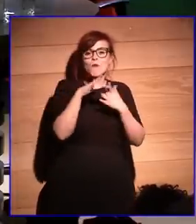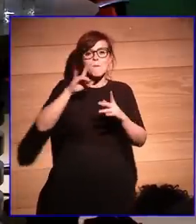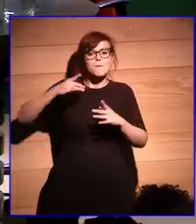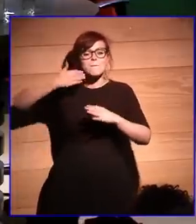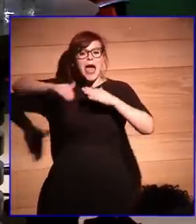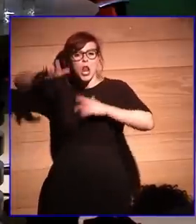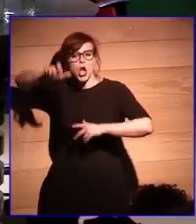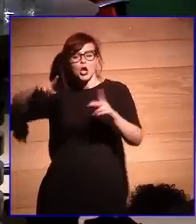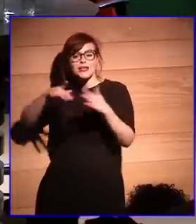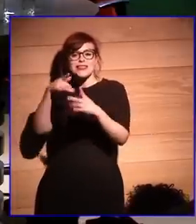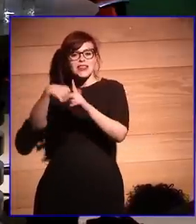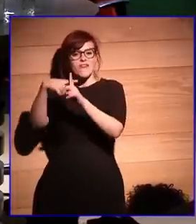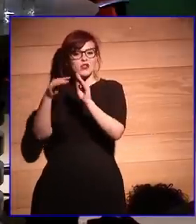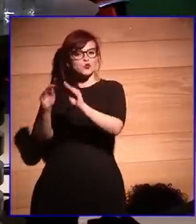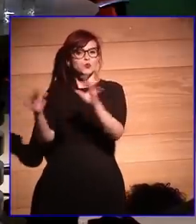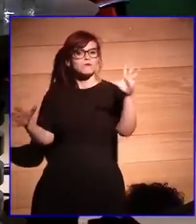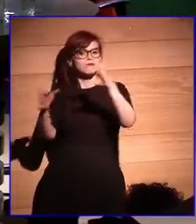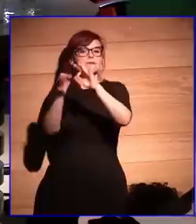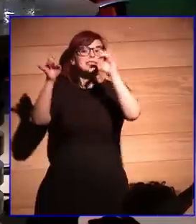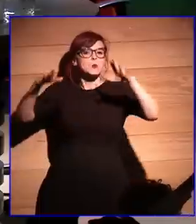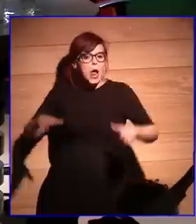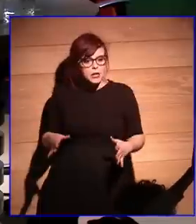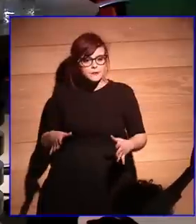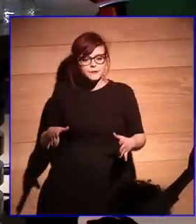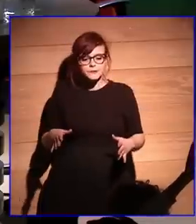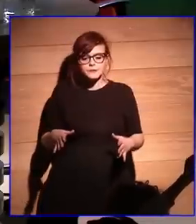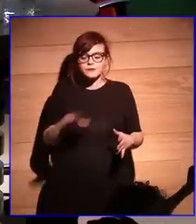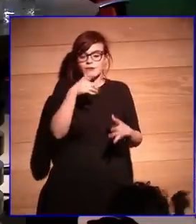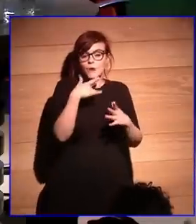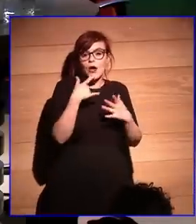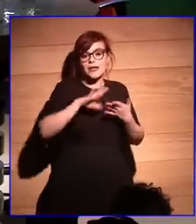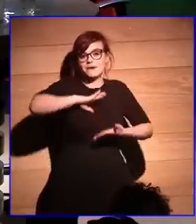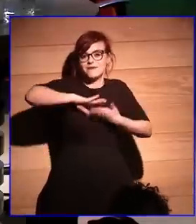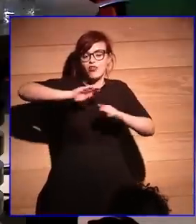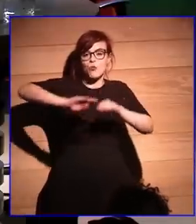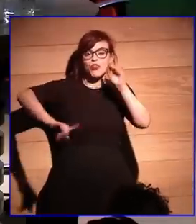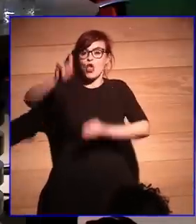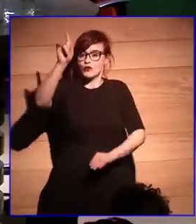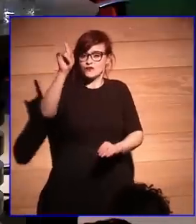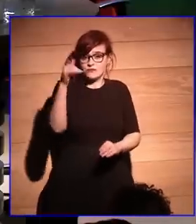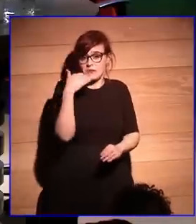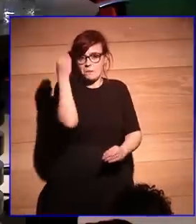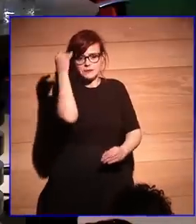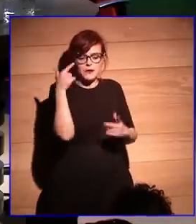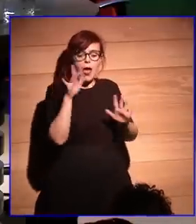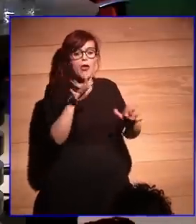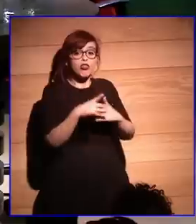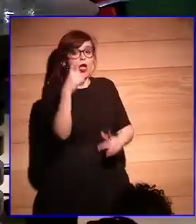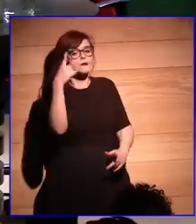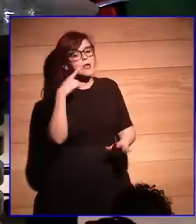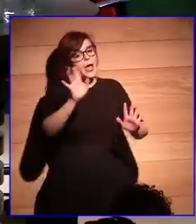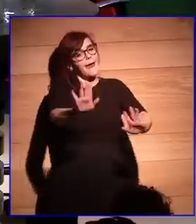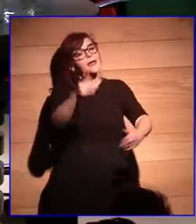malvado que es, de su nivel. Que es casi tan con tantas virtudes como Dios, casi. O sea, uh-huh. De hecho, se cree Dios y le dice, ¿dónde